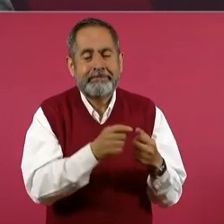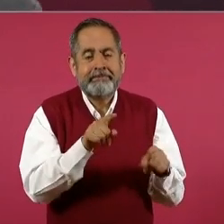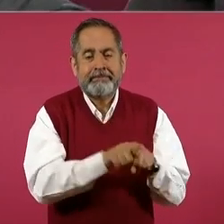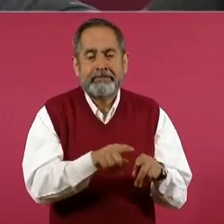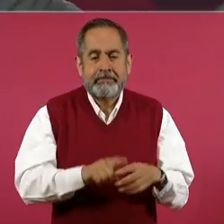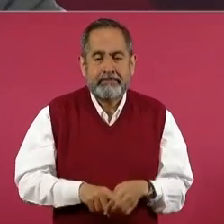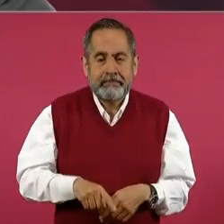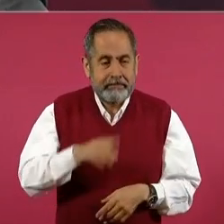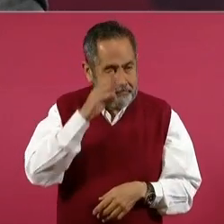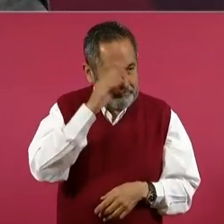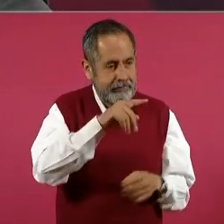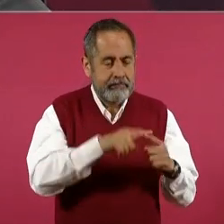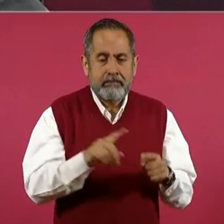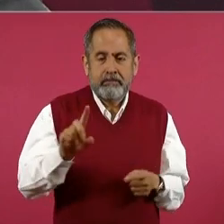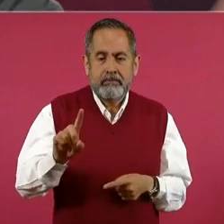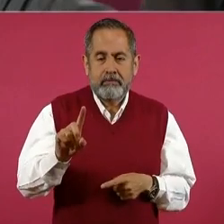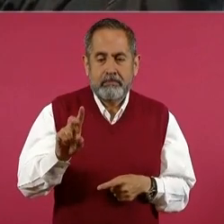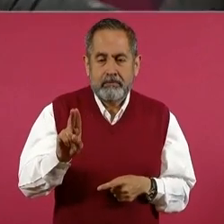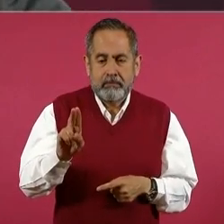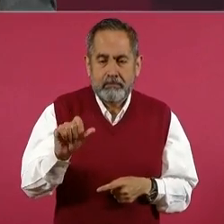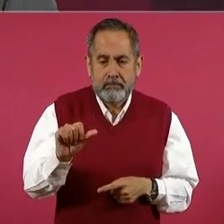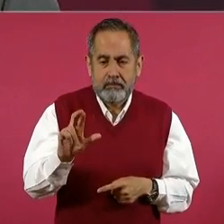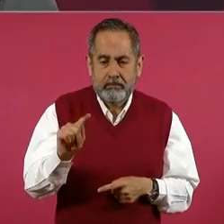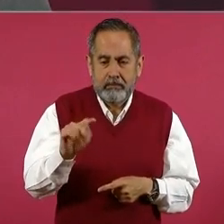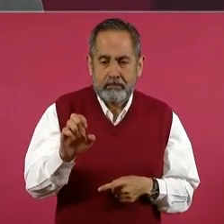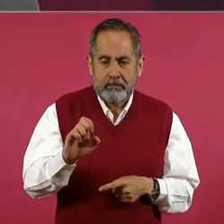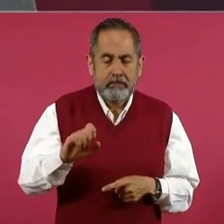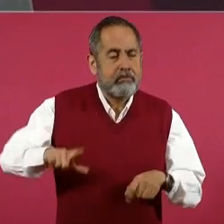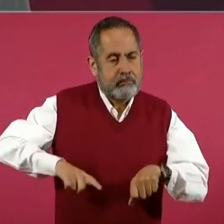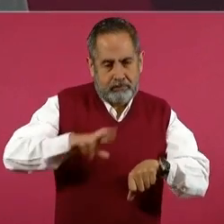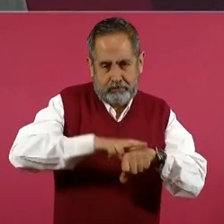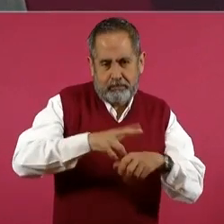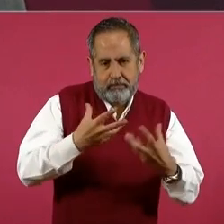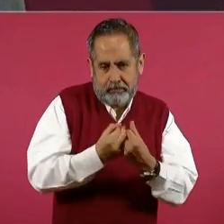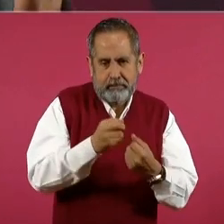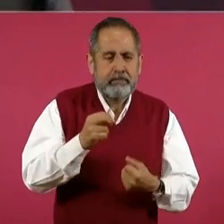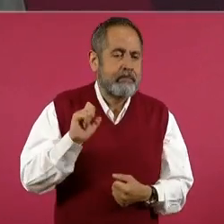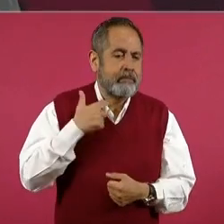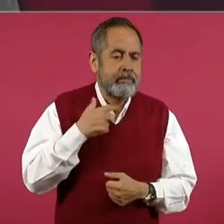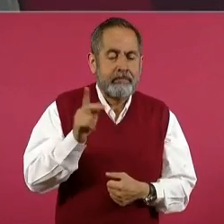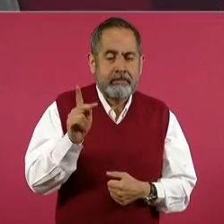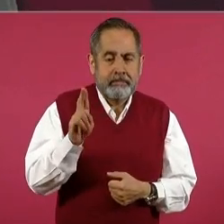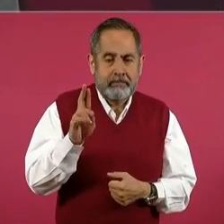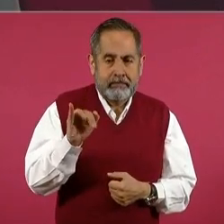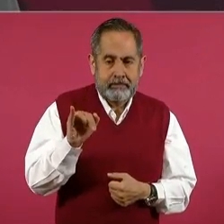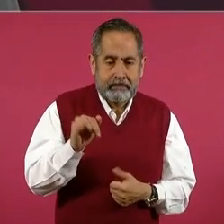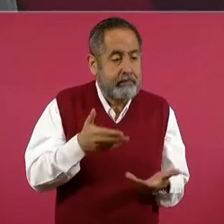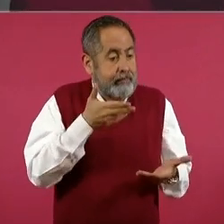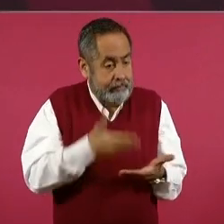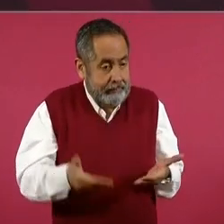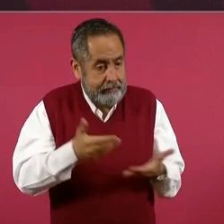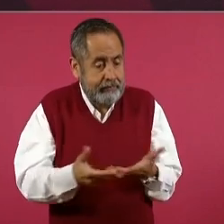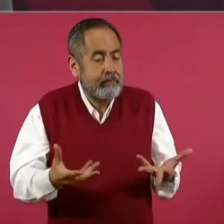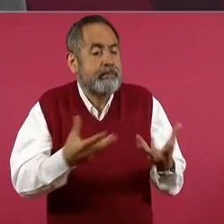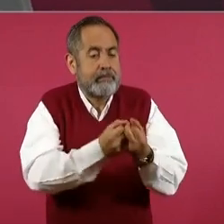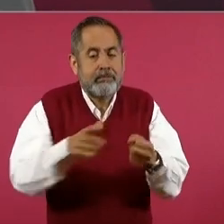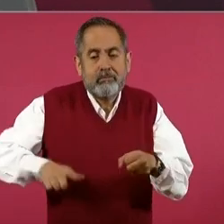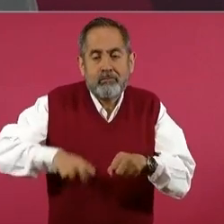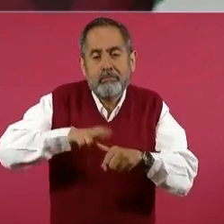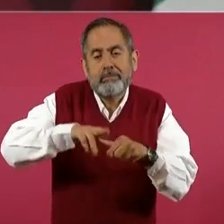El señor Duarte, gobernador del PRI, con la actual gobernadora del